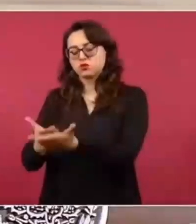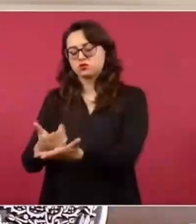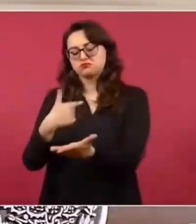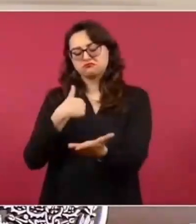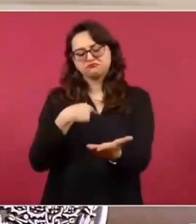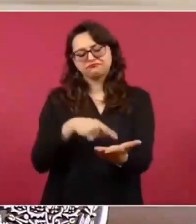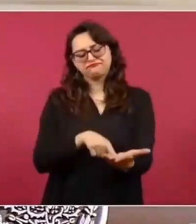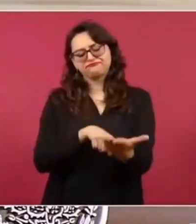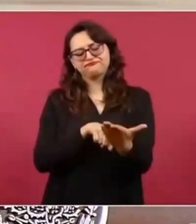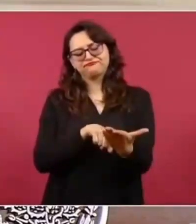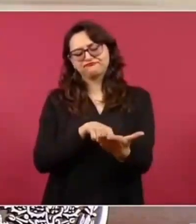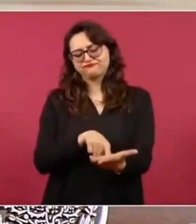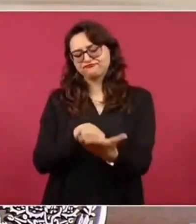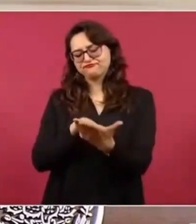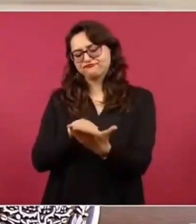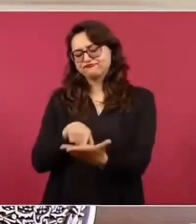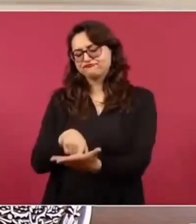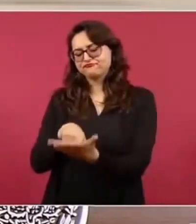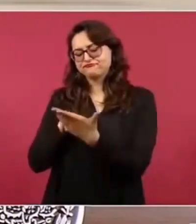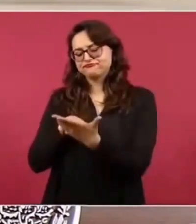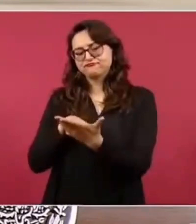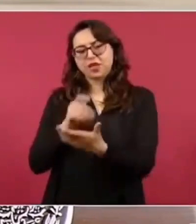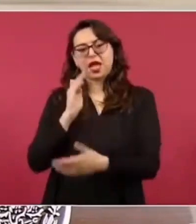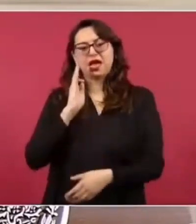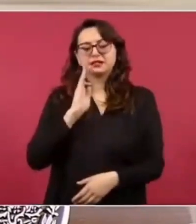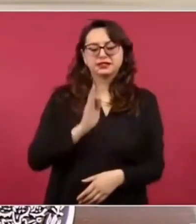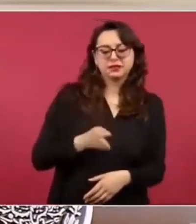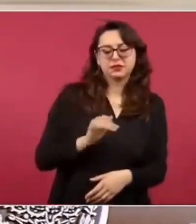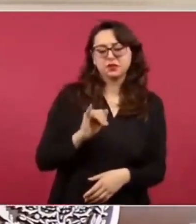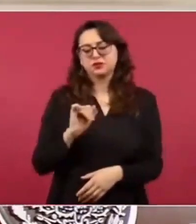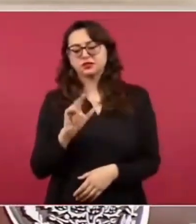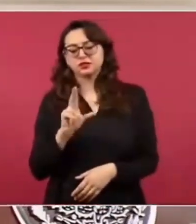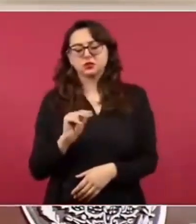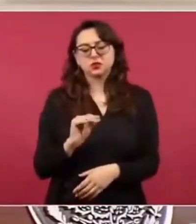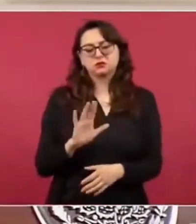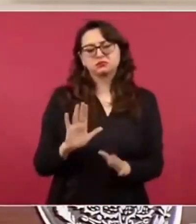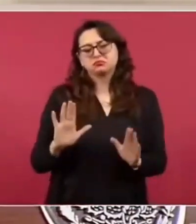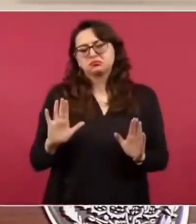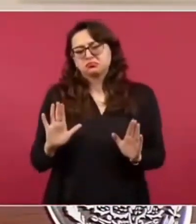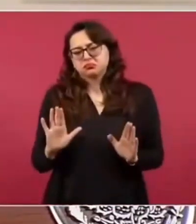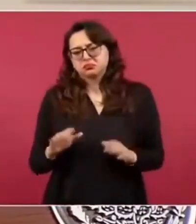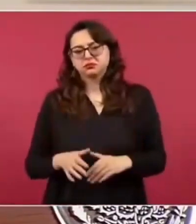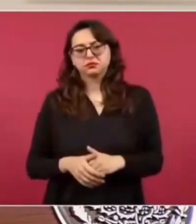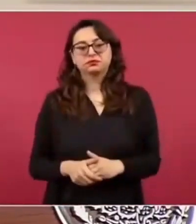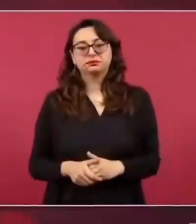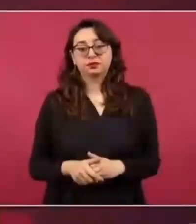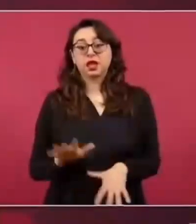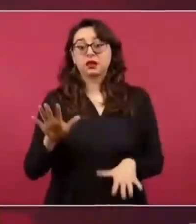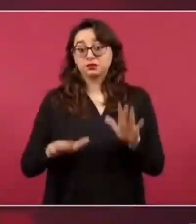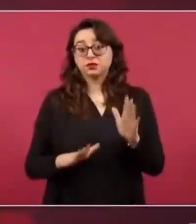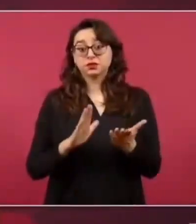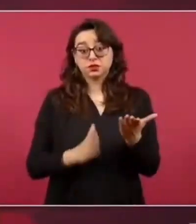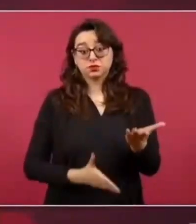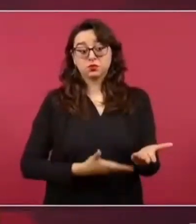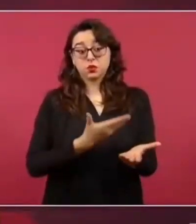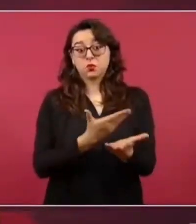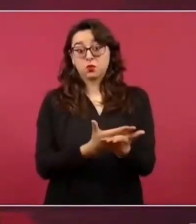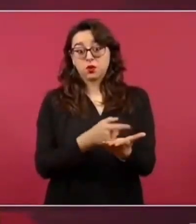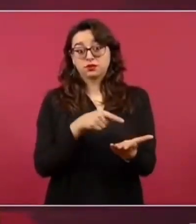las acepta o no. Hay propuestas indecorosas